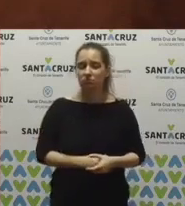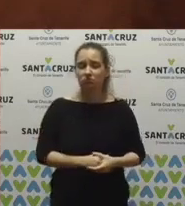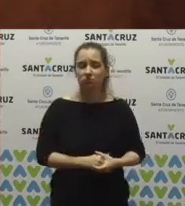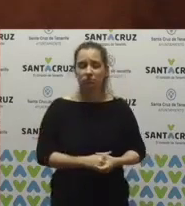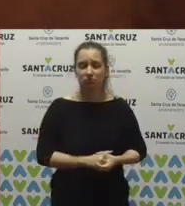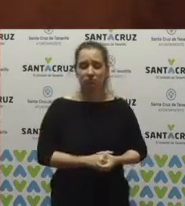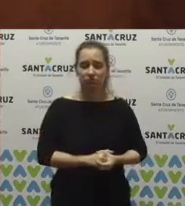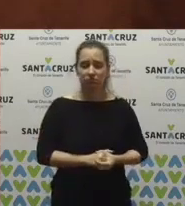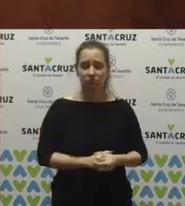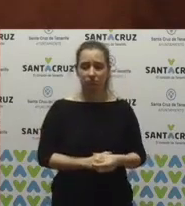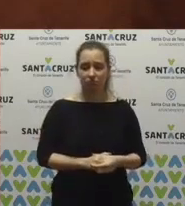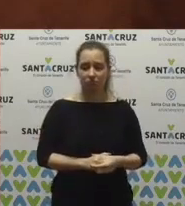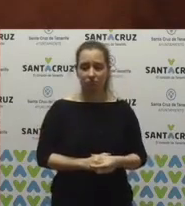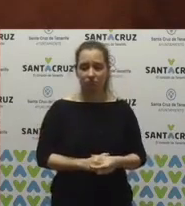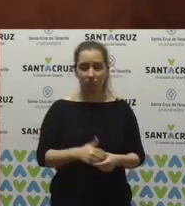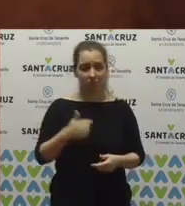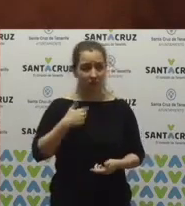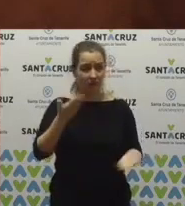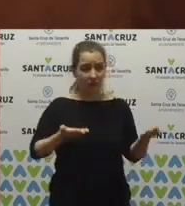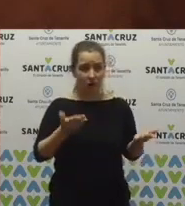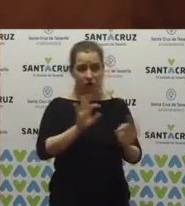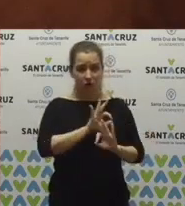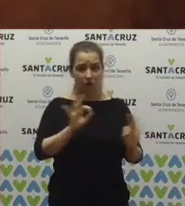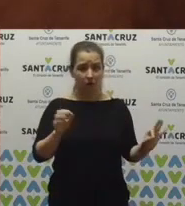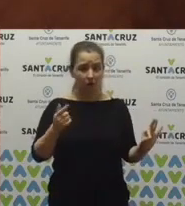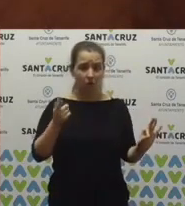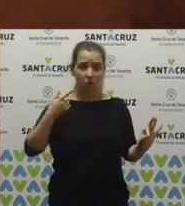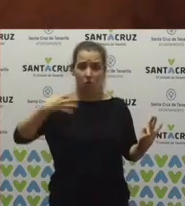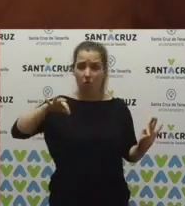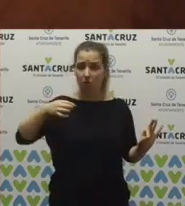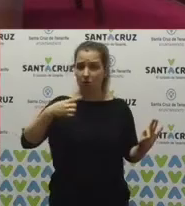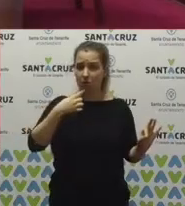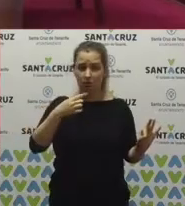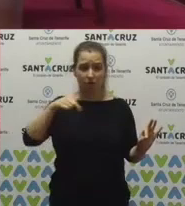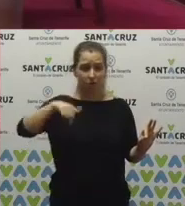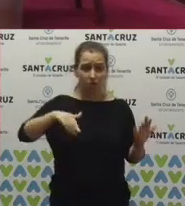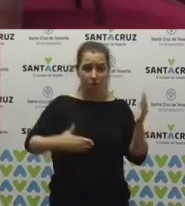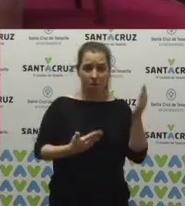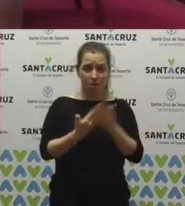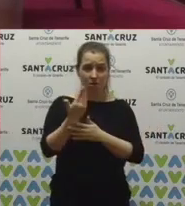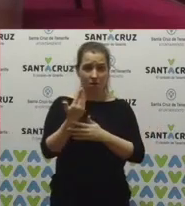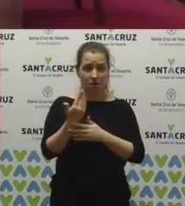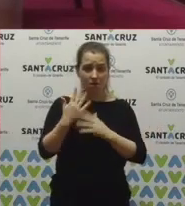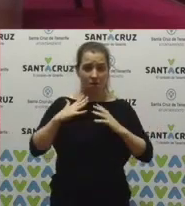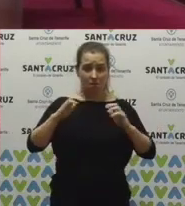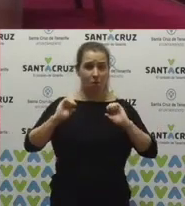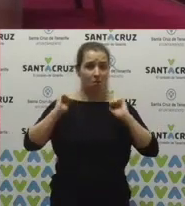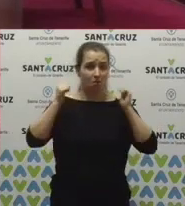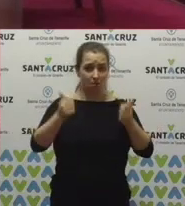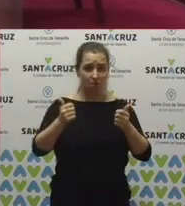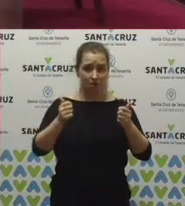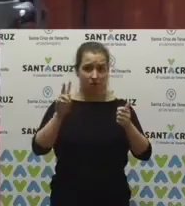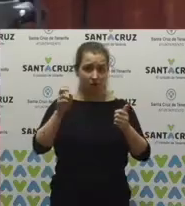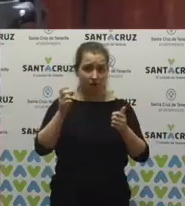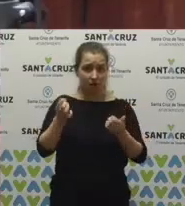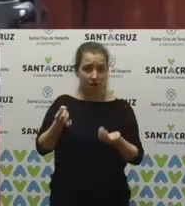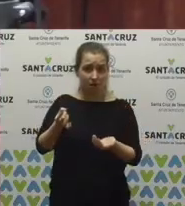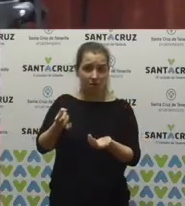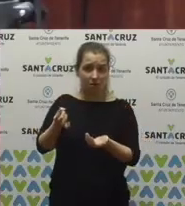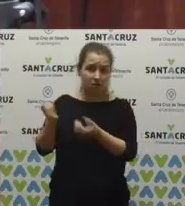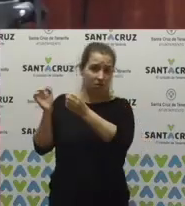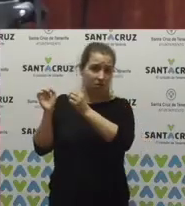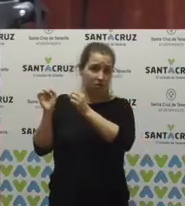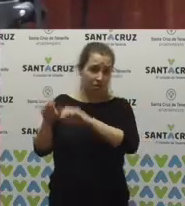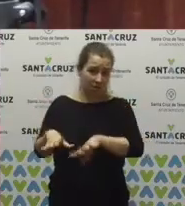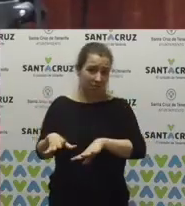no hago ninguna valoración me remito además a lo que se ha comentado esta mañana al inicio del pleno con respecto a la dimisión del señor lazcano